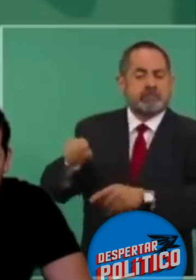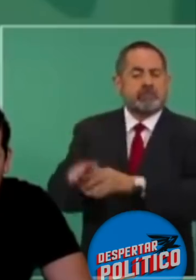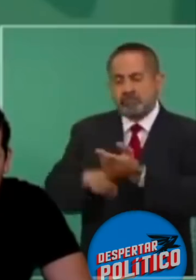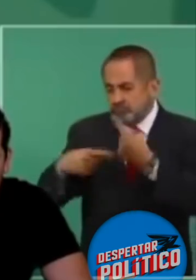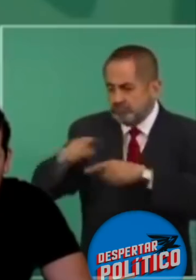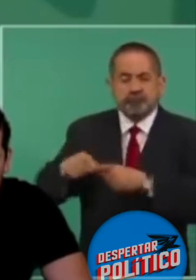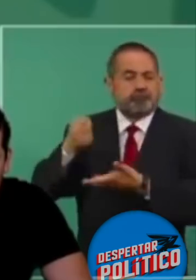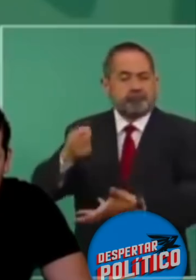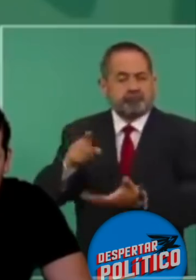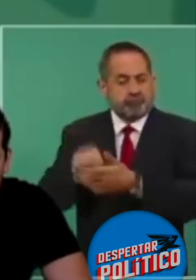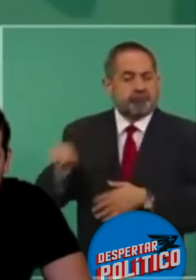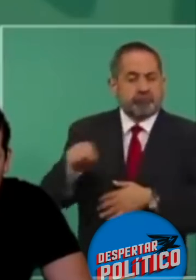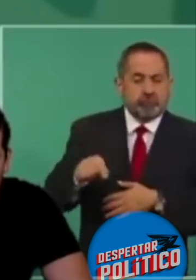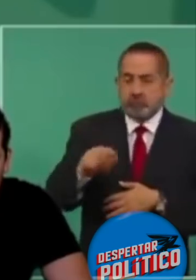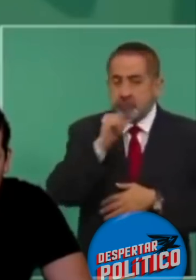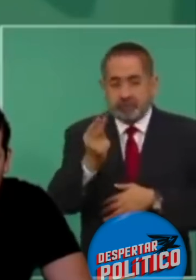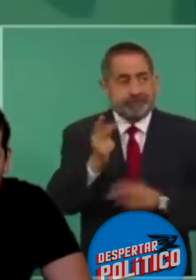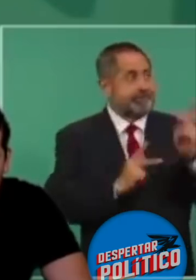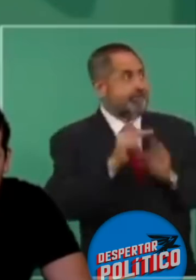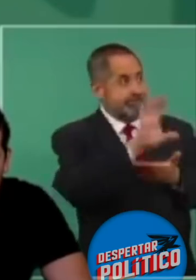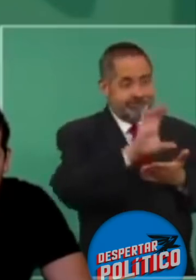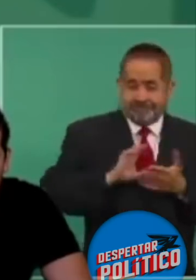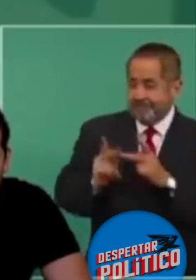obras se están haciendo sin crédito.